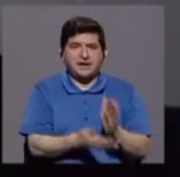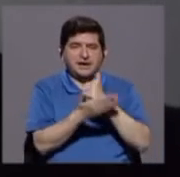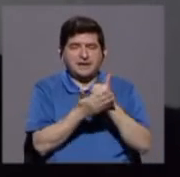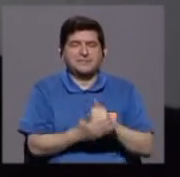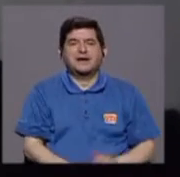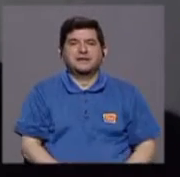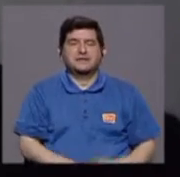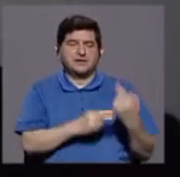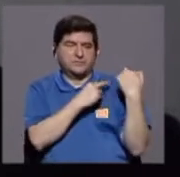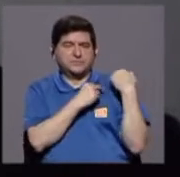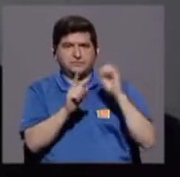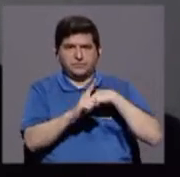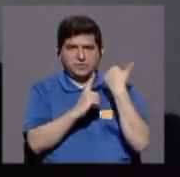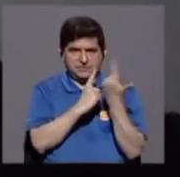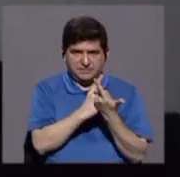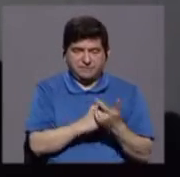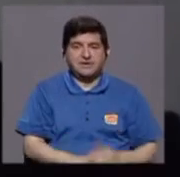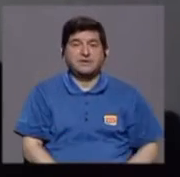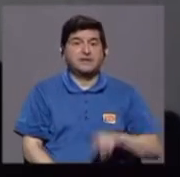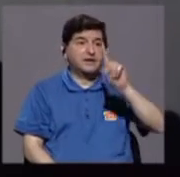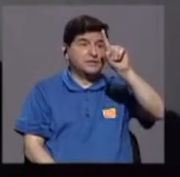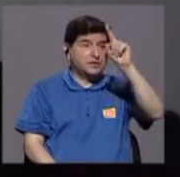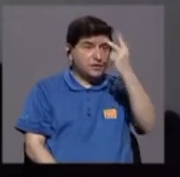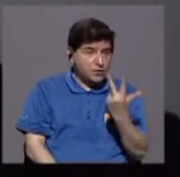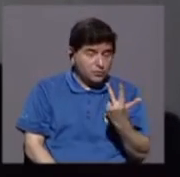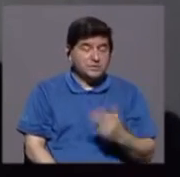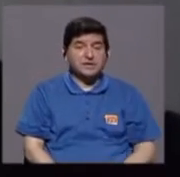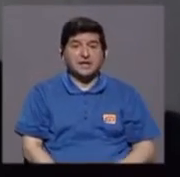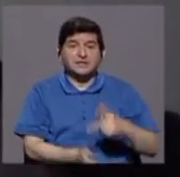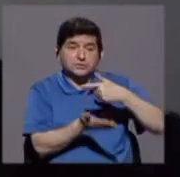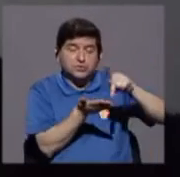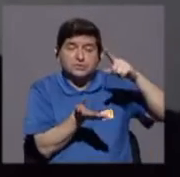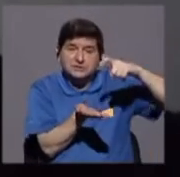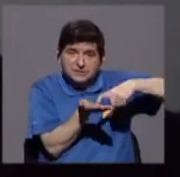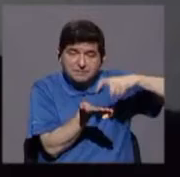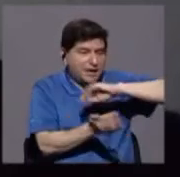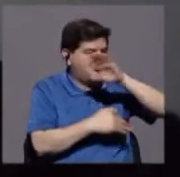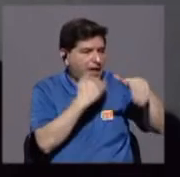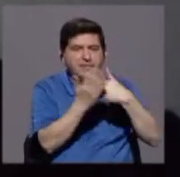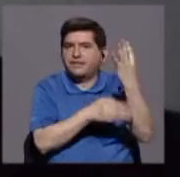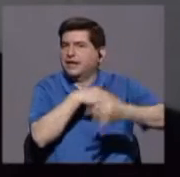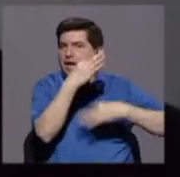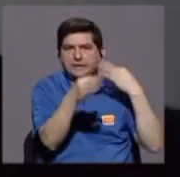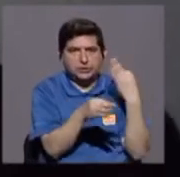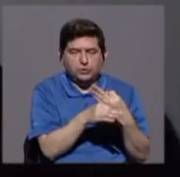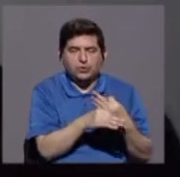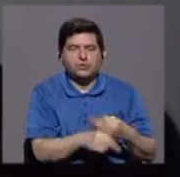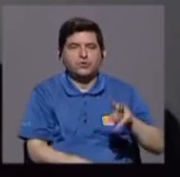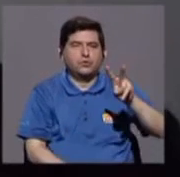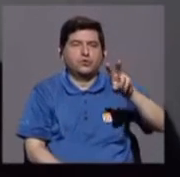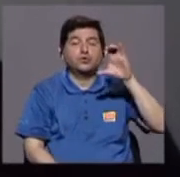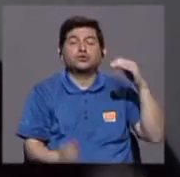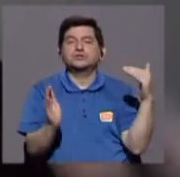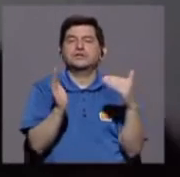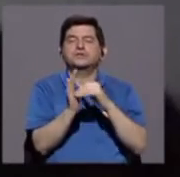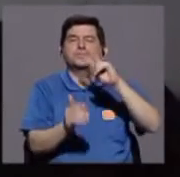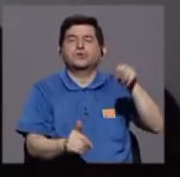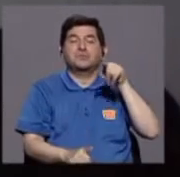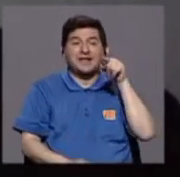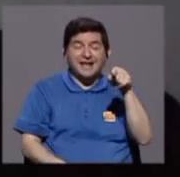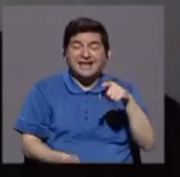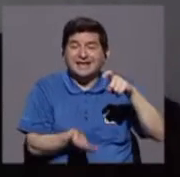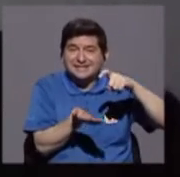es el manual te recomendaría que una tercera parte se vaya en deudas de todo tipo, te quedan 200.000 colones. Si en